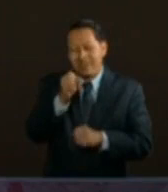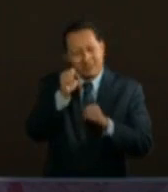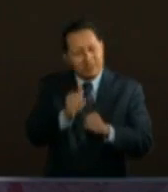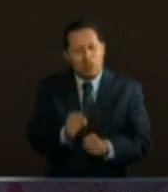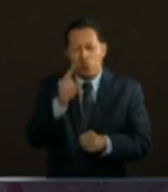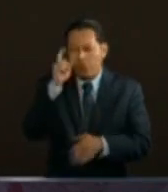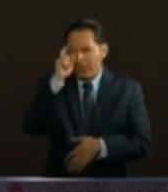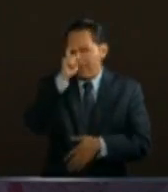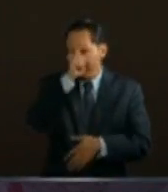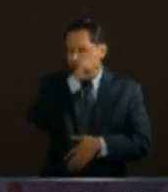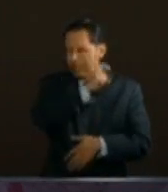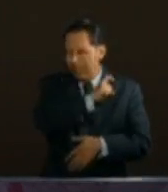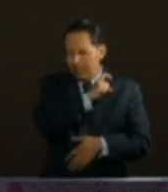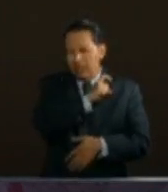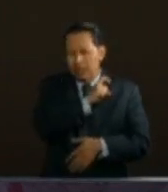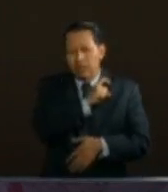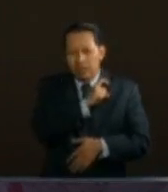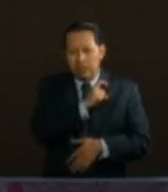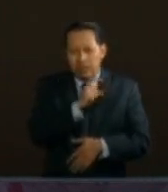donde